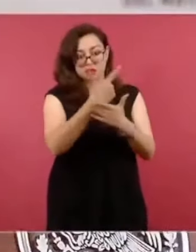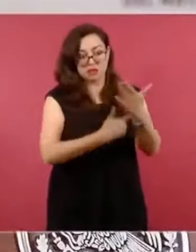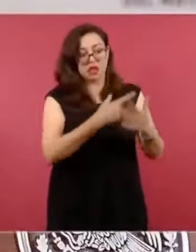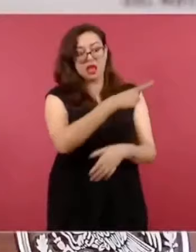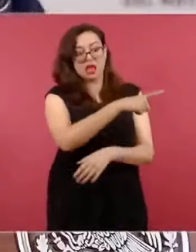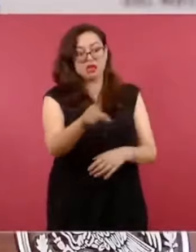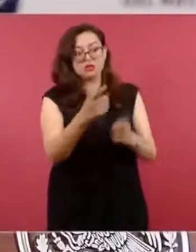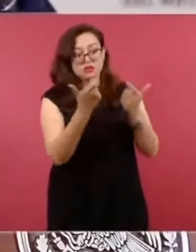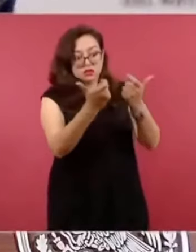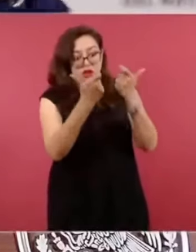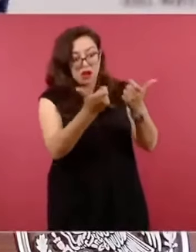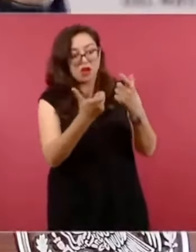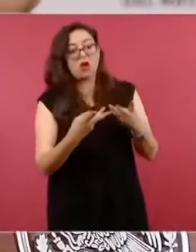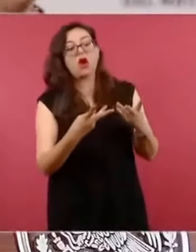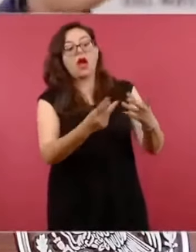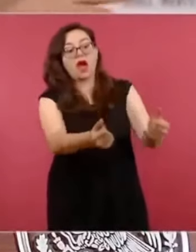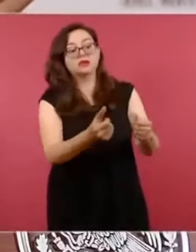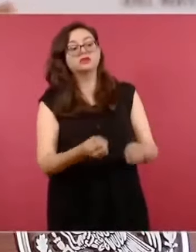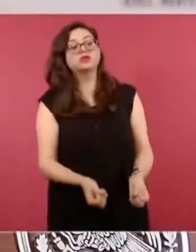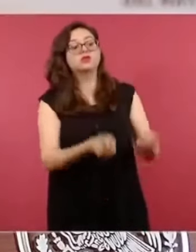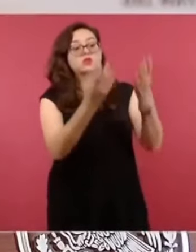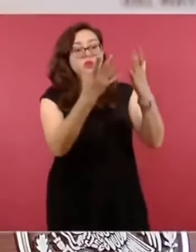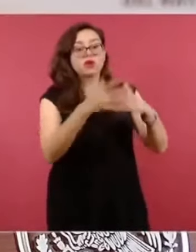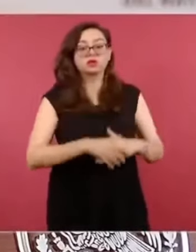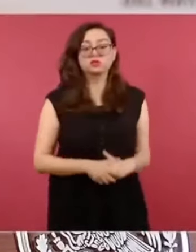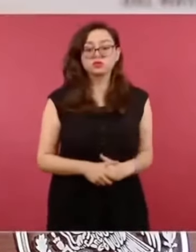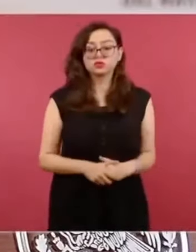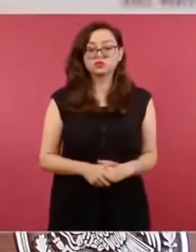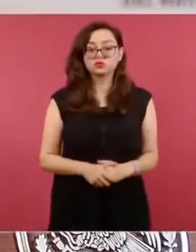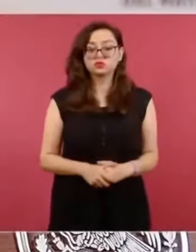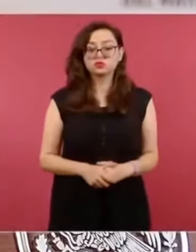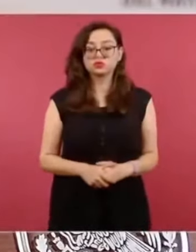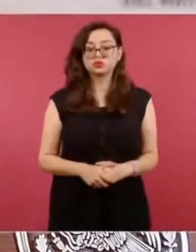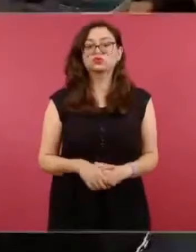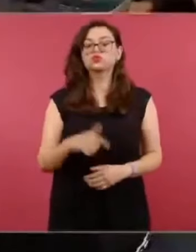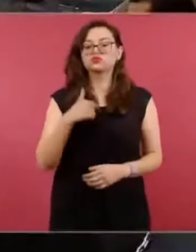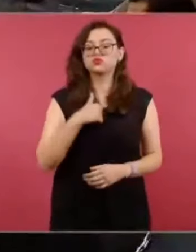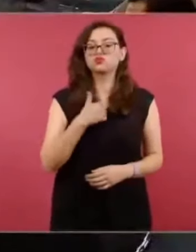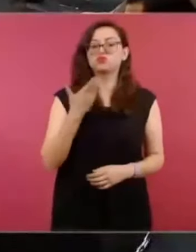y yo le estoy pidiendo formalmente no lo